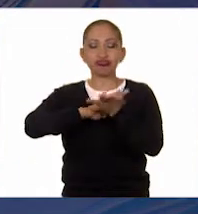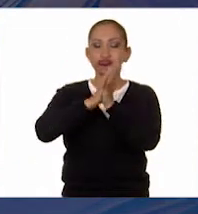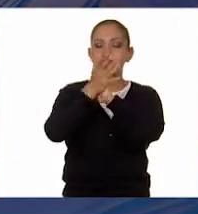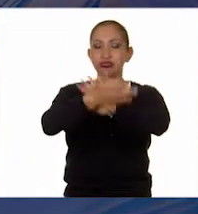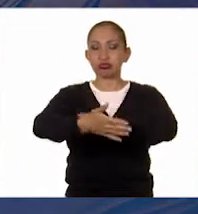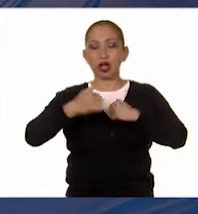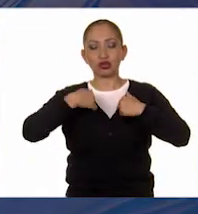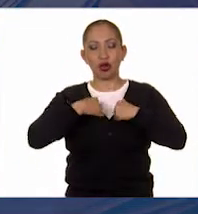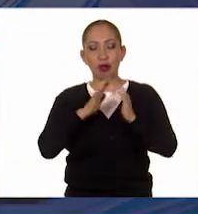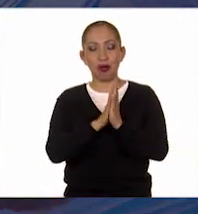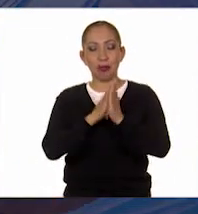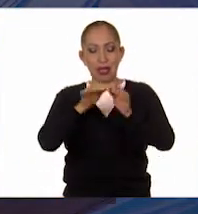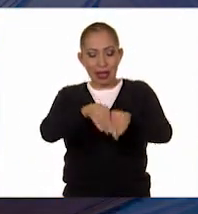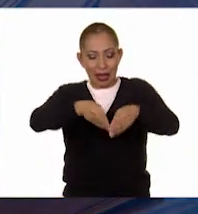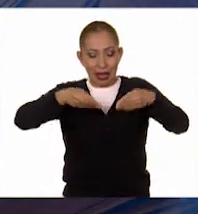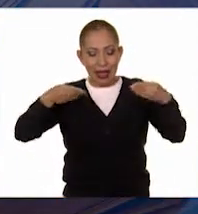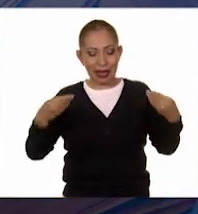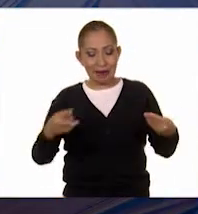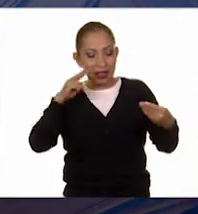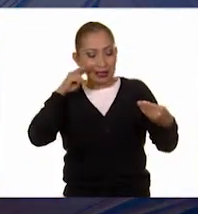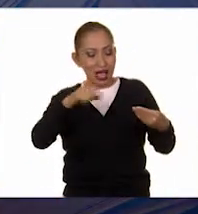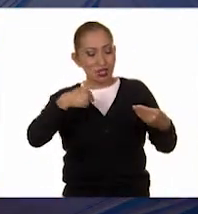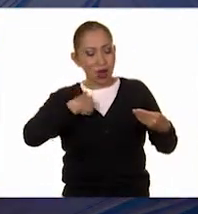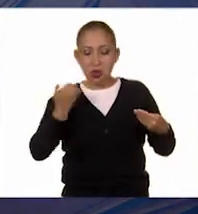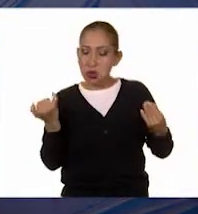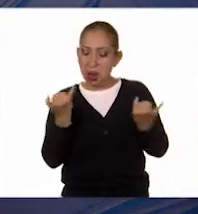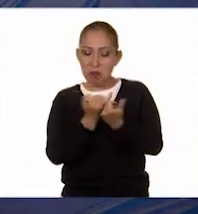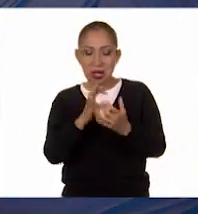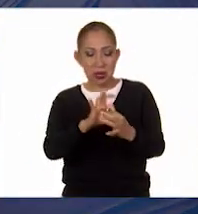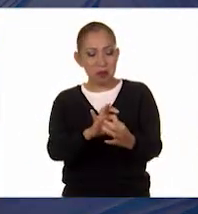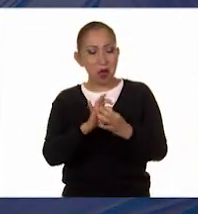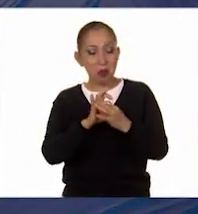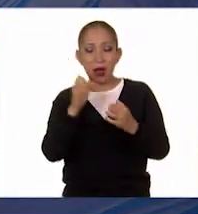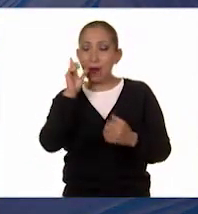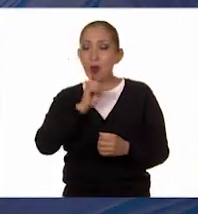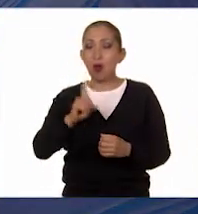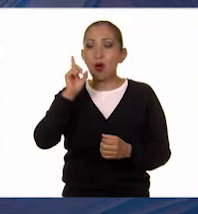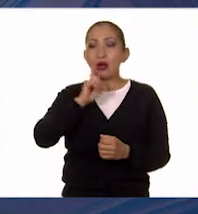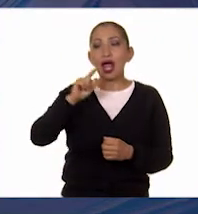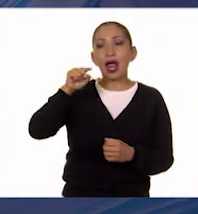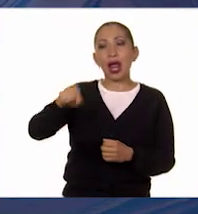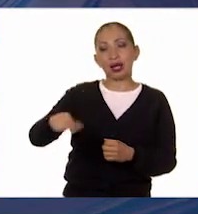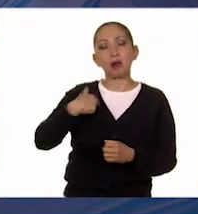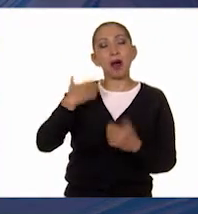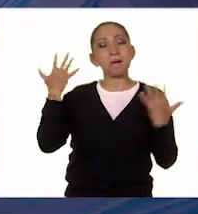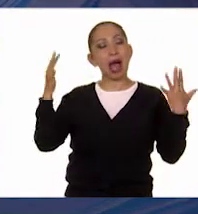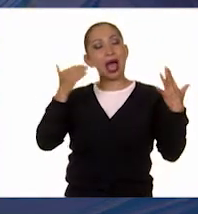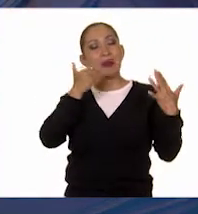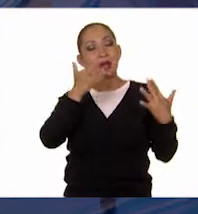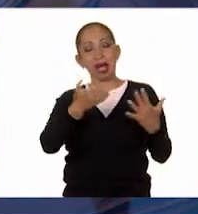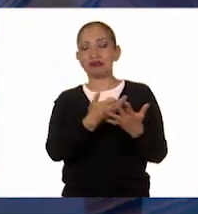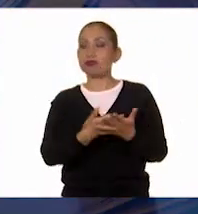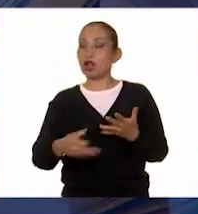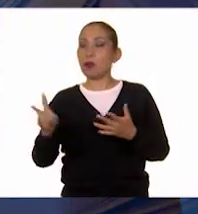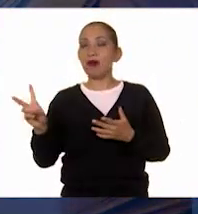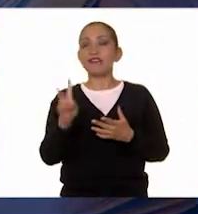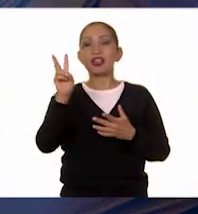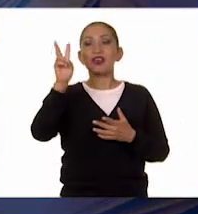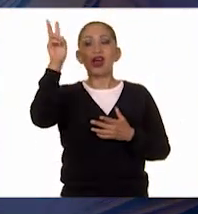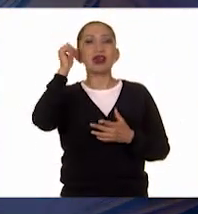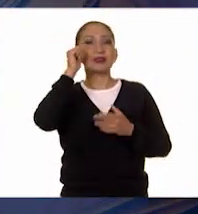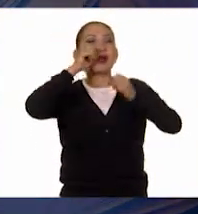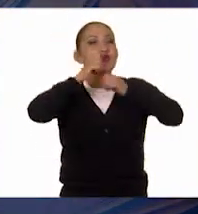colección Bazooka, el combatiente capaz de toda acción de guerra porque una mujer celebrará su hazaña y su victoria resonará por siempre.